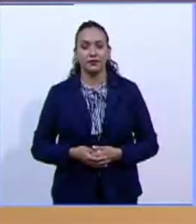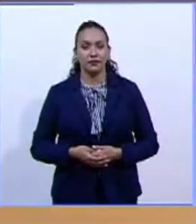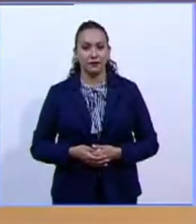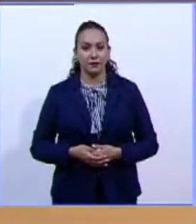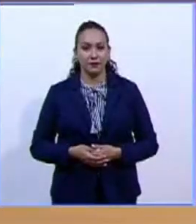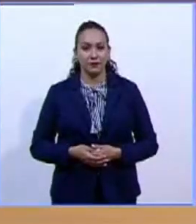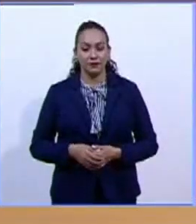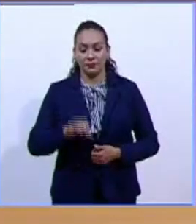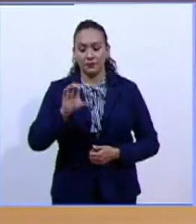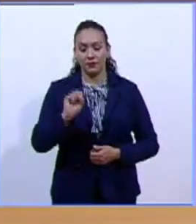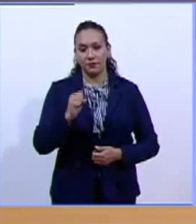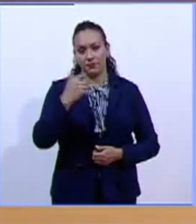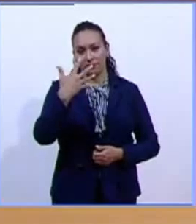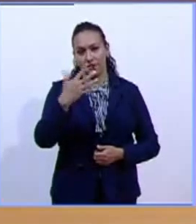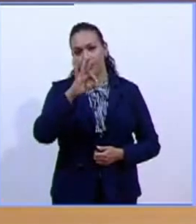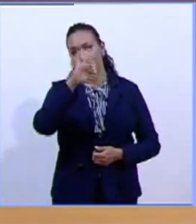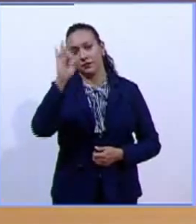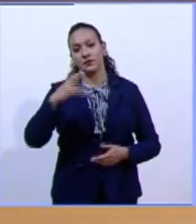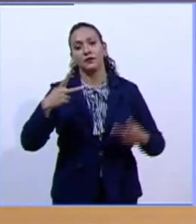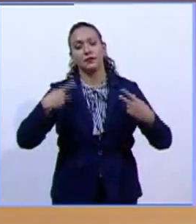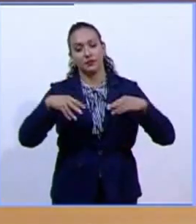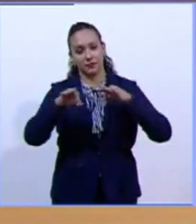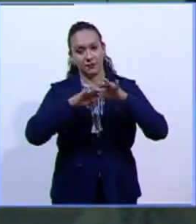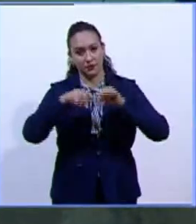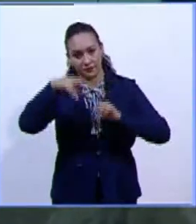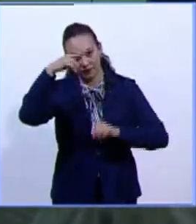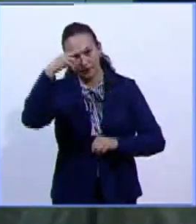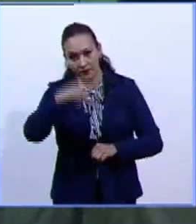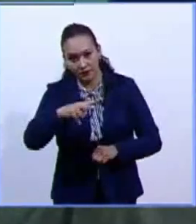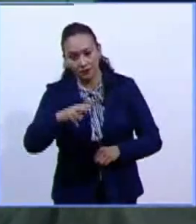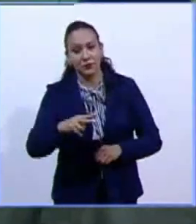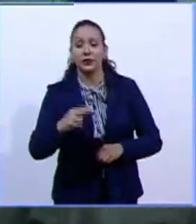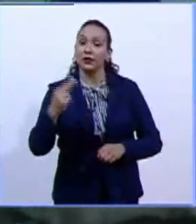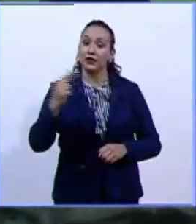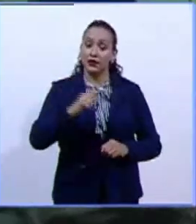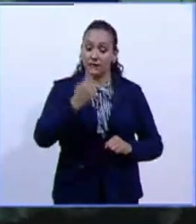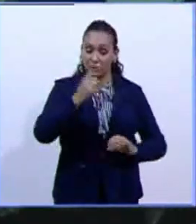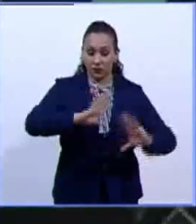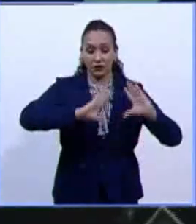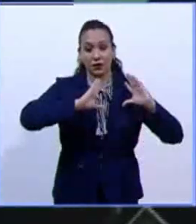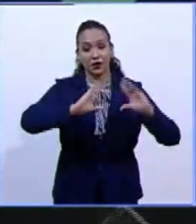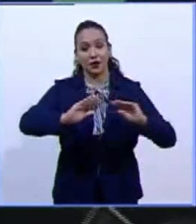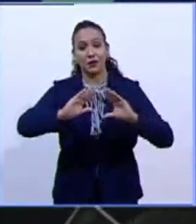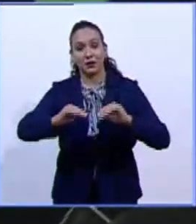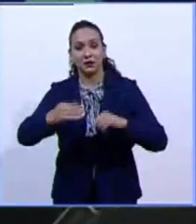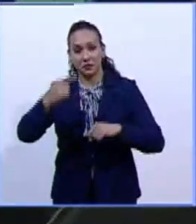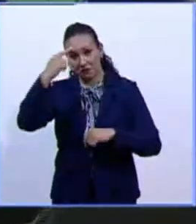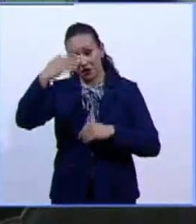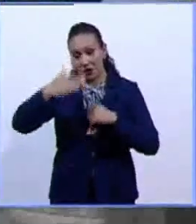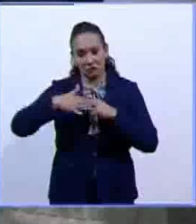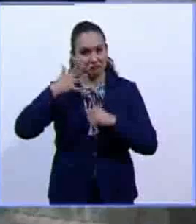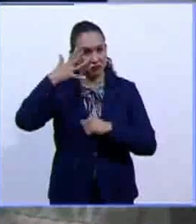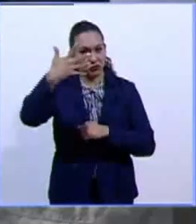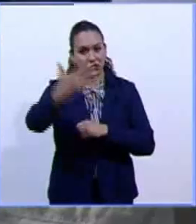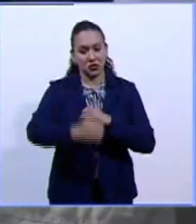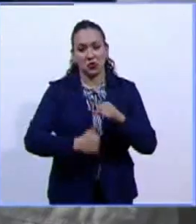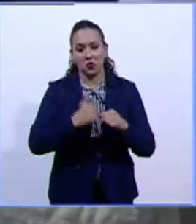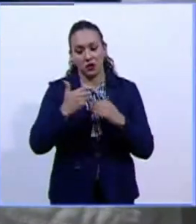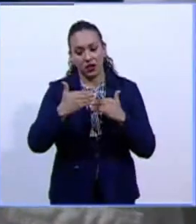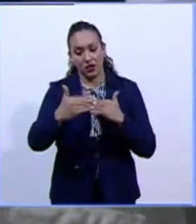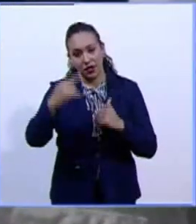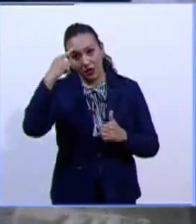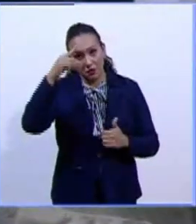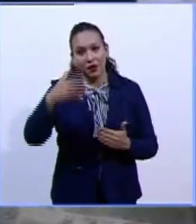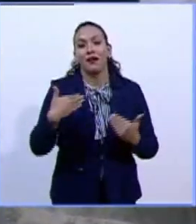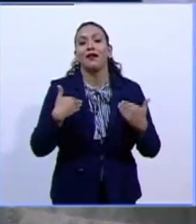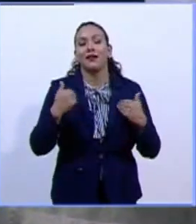El 65% de los trabajadores mexicanos requerirán algún tipo de capacitación en los próximos 5 años para enfrentar la transformación que